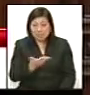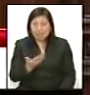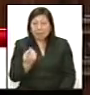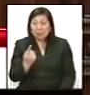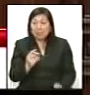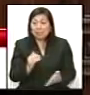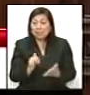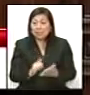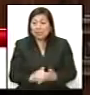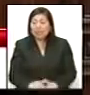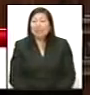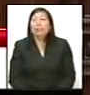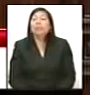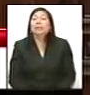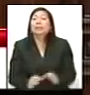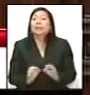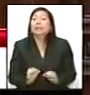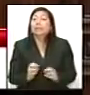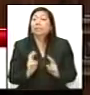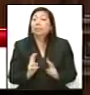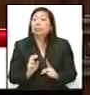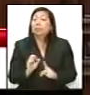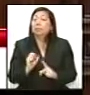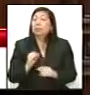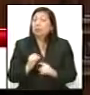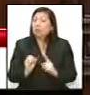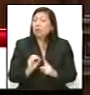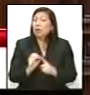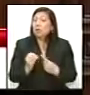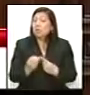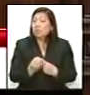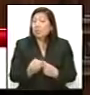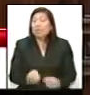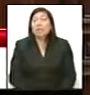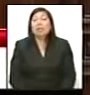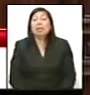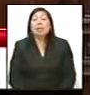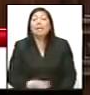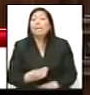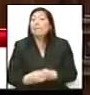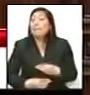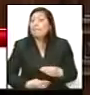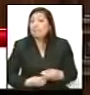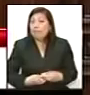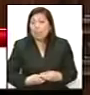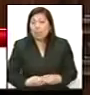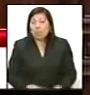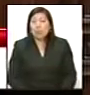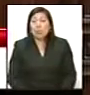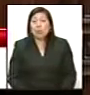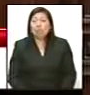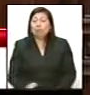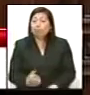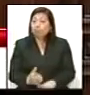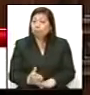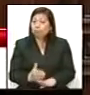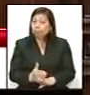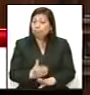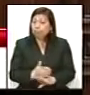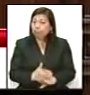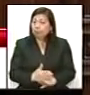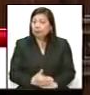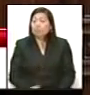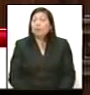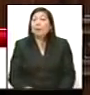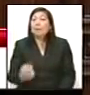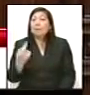eso, si la Transoceánica, con todo lo inoperante del mundo, se hubiera desarrollado